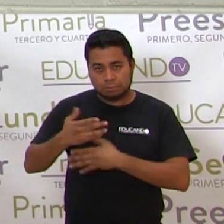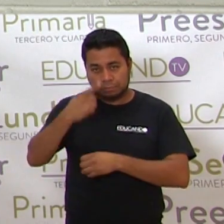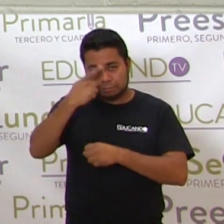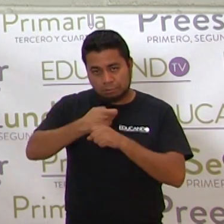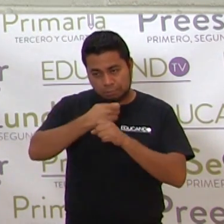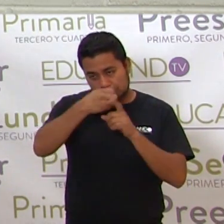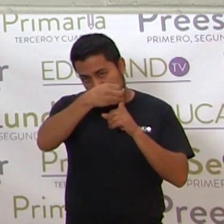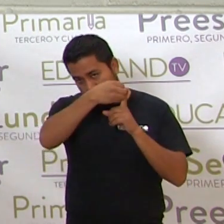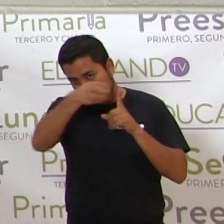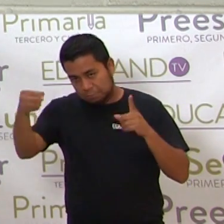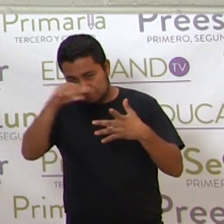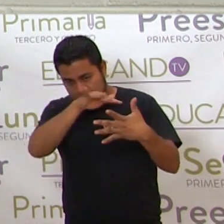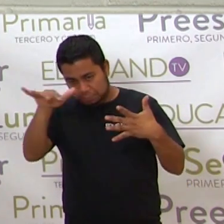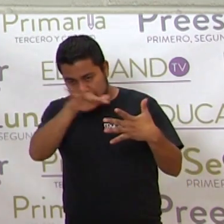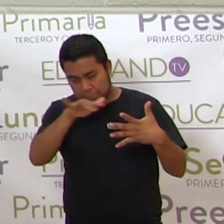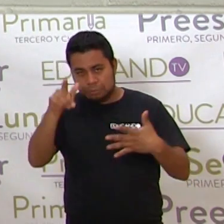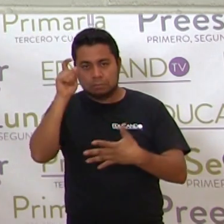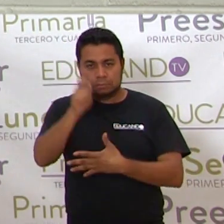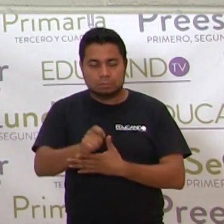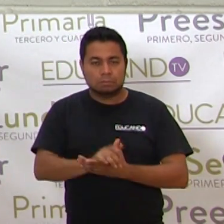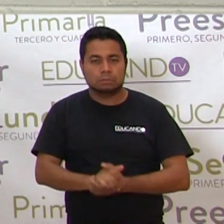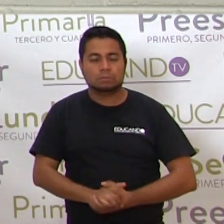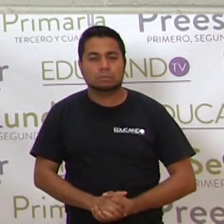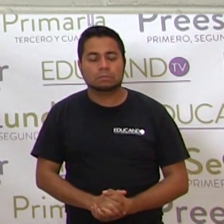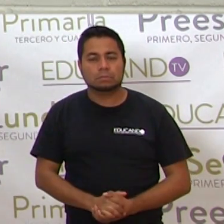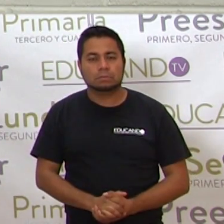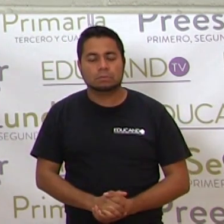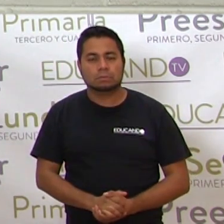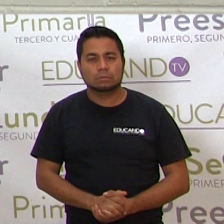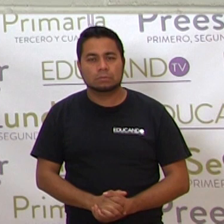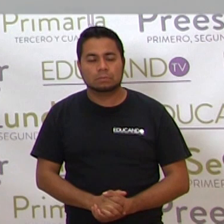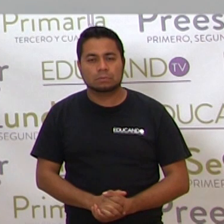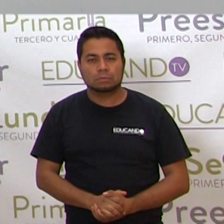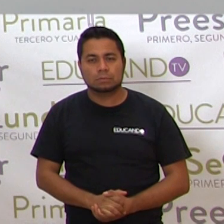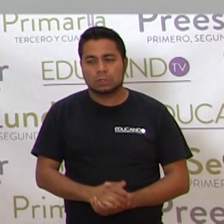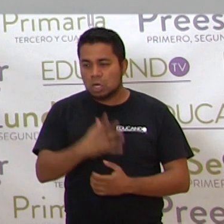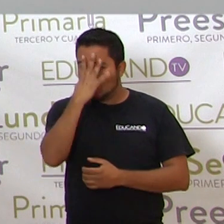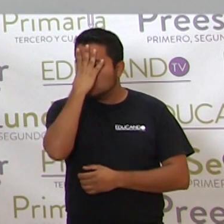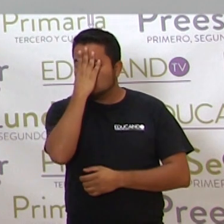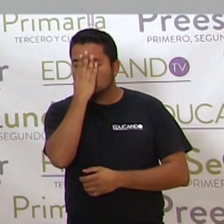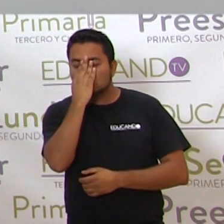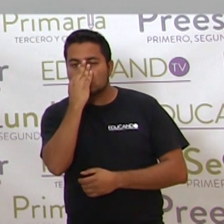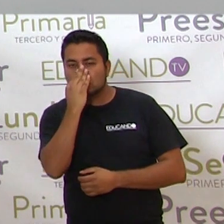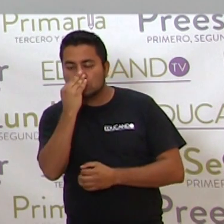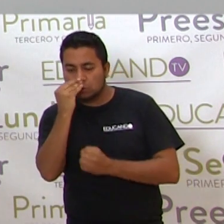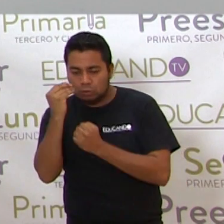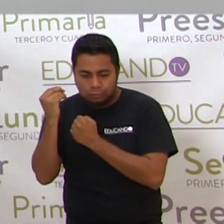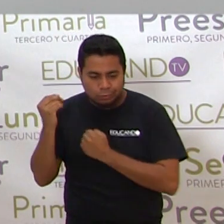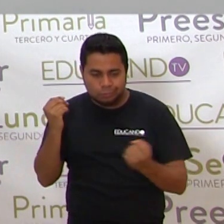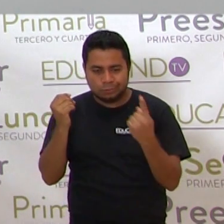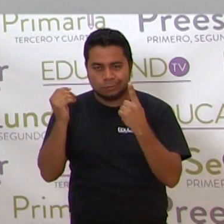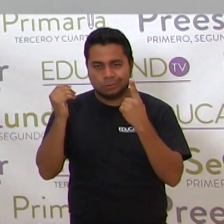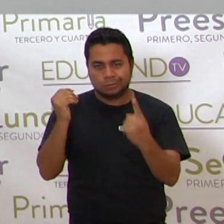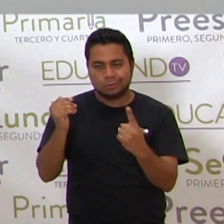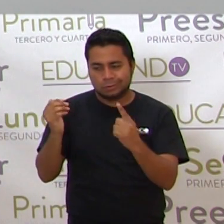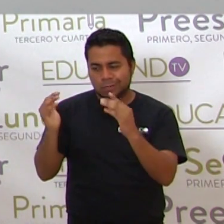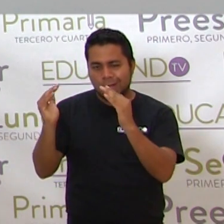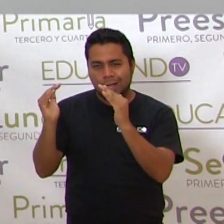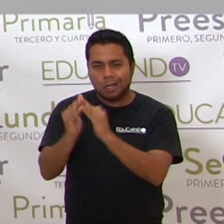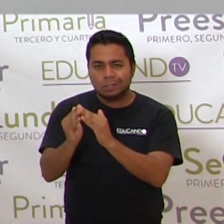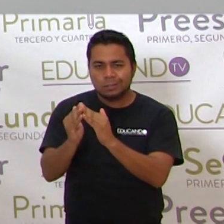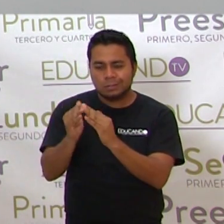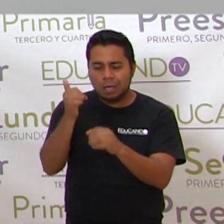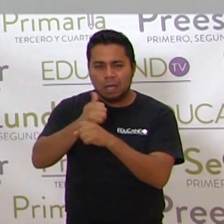oración. Vamos a leerla, dice lo siguiente. Aparece el lobo frente a la casa de la abuela y toca la